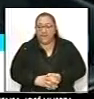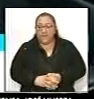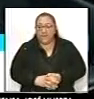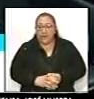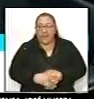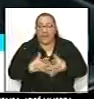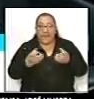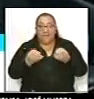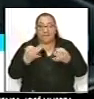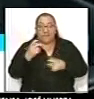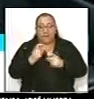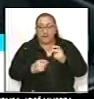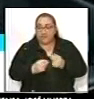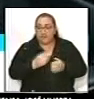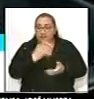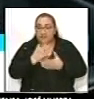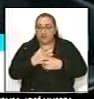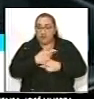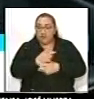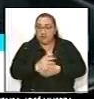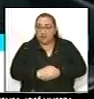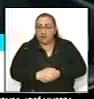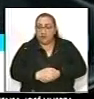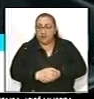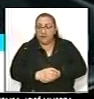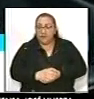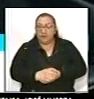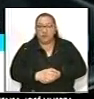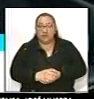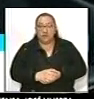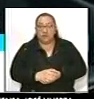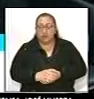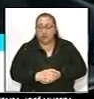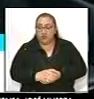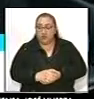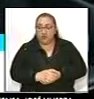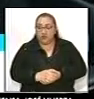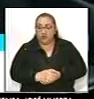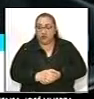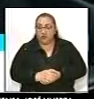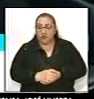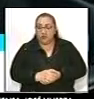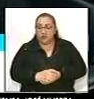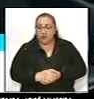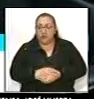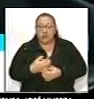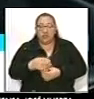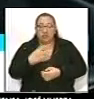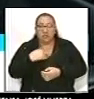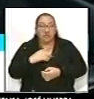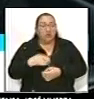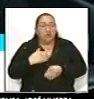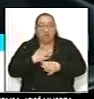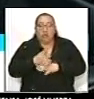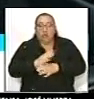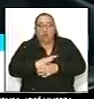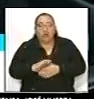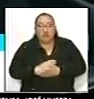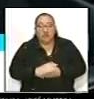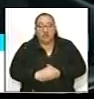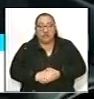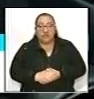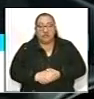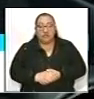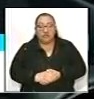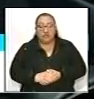de las personas víctimas de la violencia está en una edad por la cual ya no puede acceder, o ya